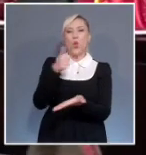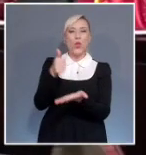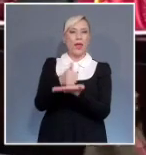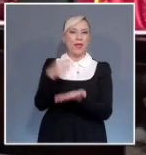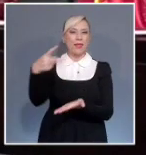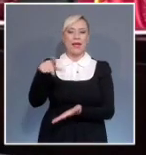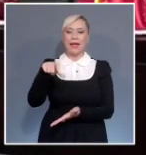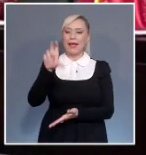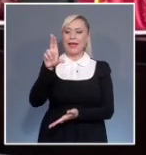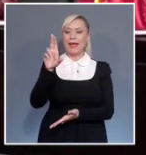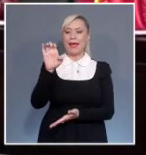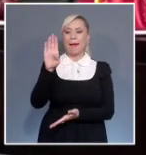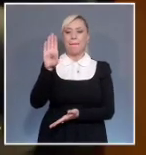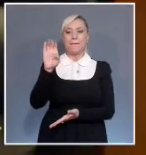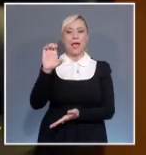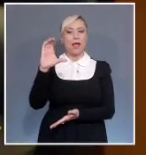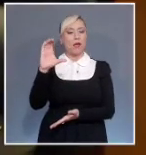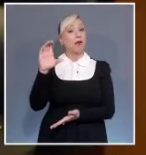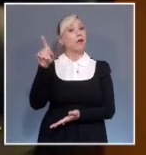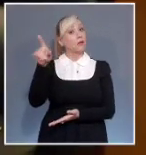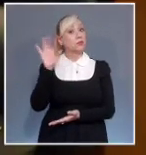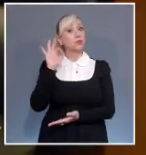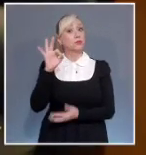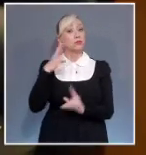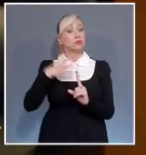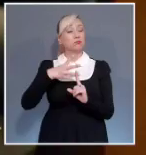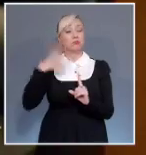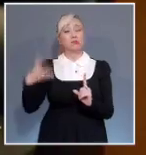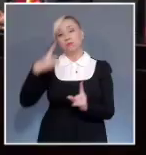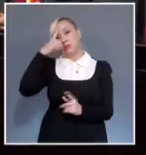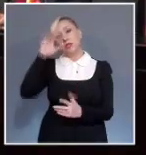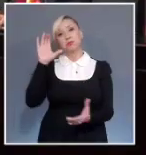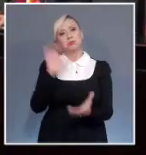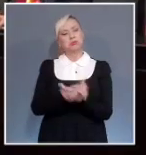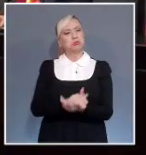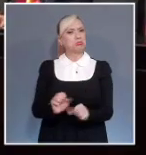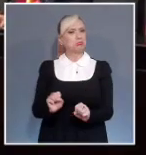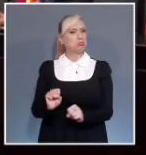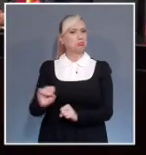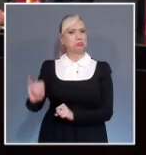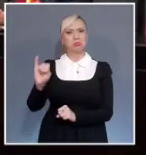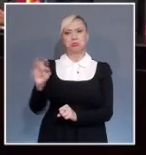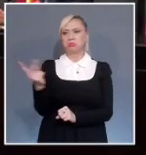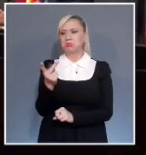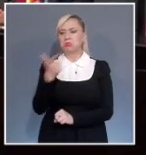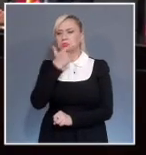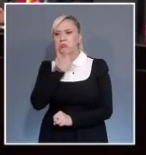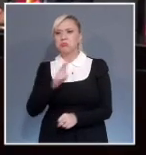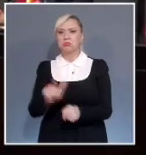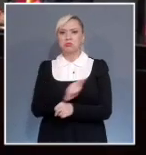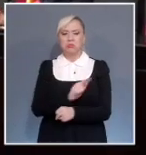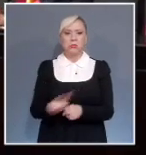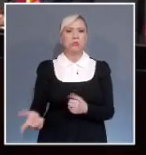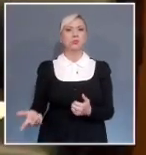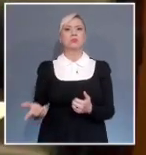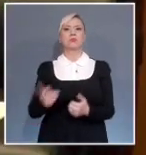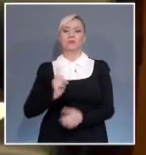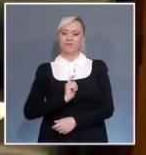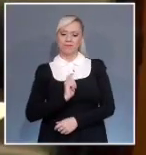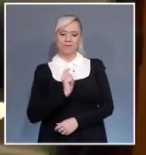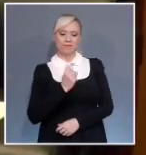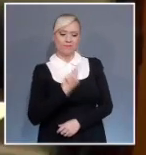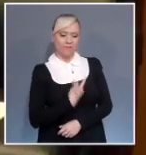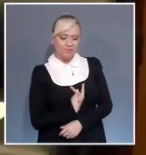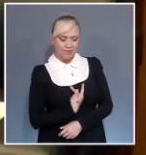sexual, sobre todo en lo que tiene que ver con el matrimonio igualitario, la identidad de género y el combate a la discriminación. En